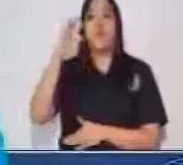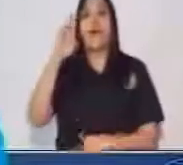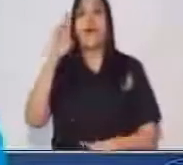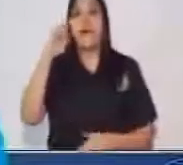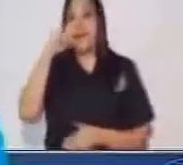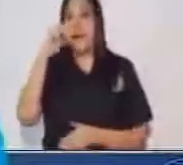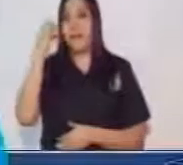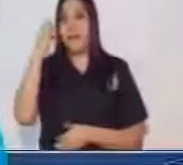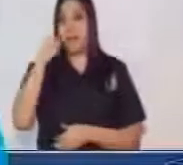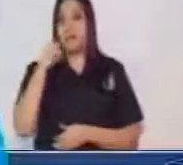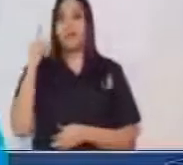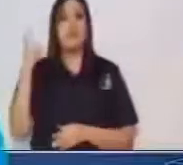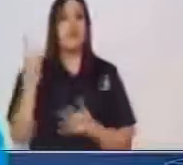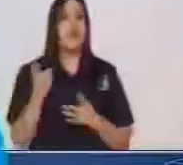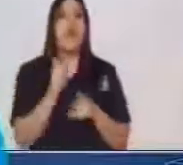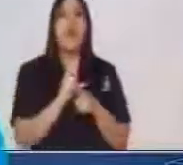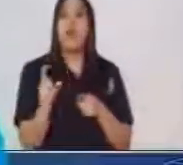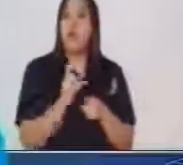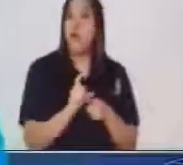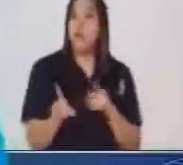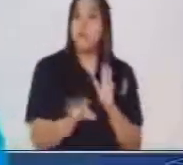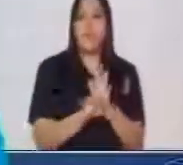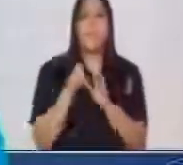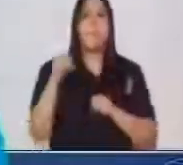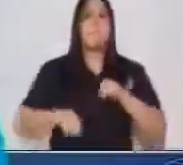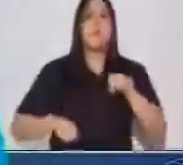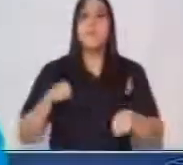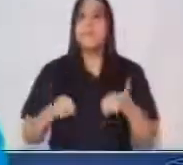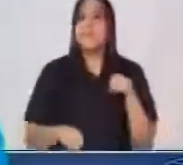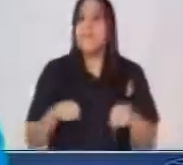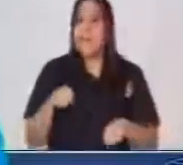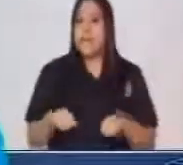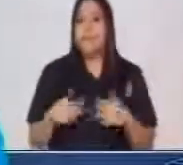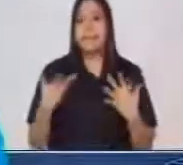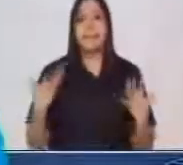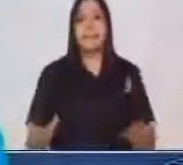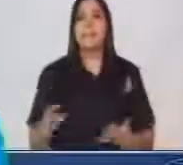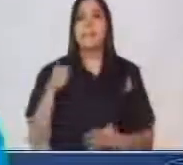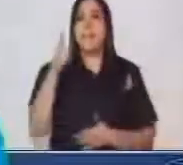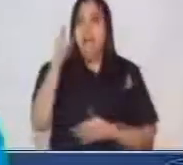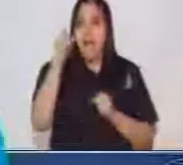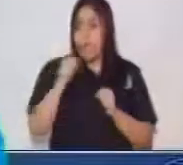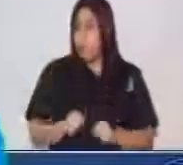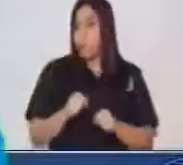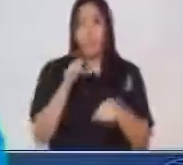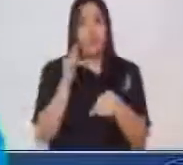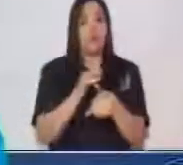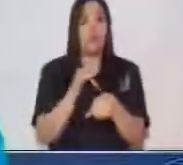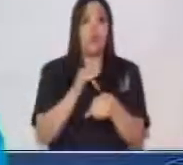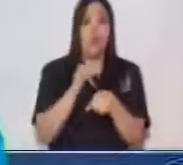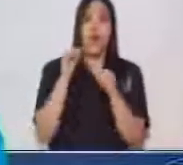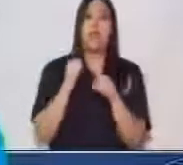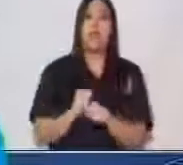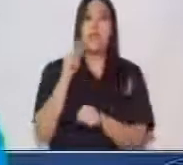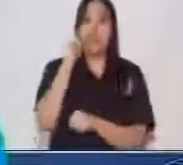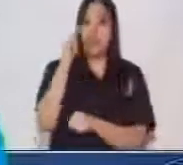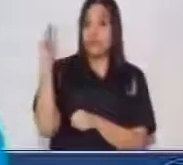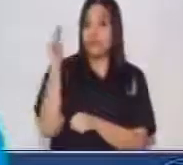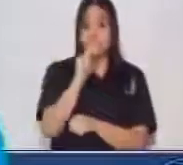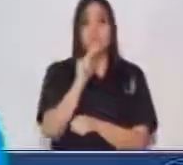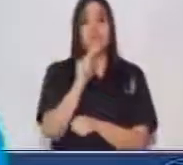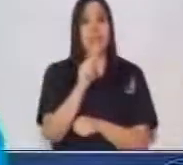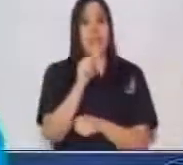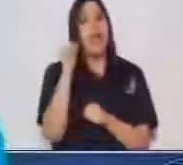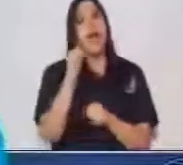objeto. En este caso, una bicicleta. Una bicicleta sí podemos tocarla, sí podemos verla. Entonces es